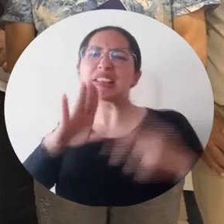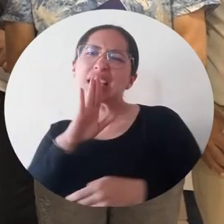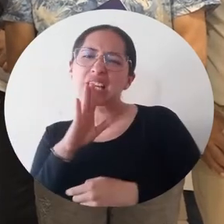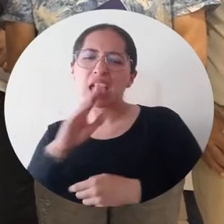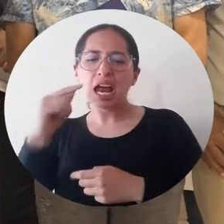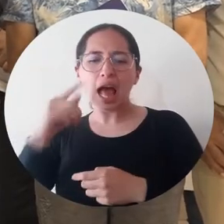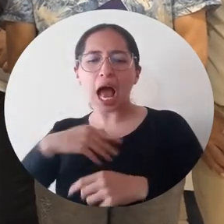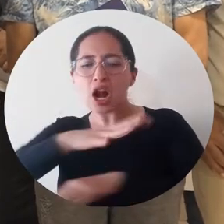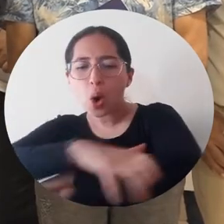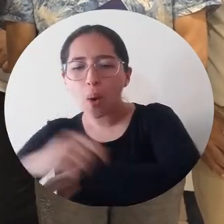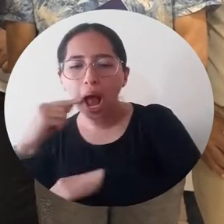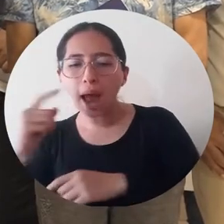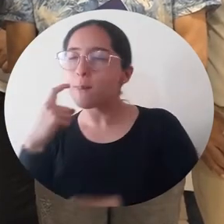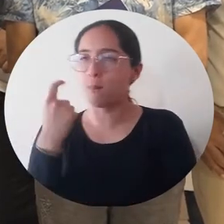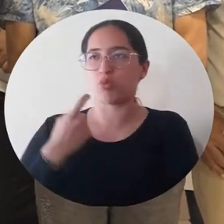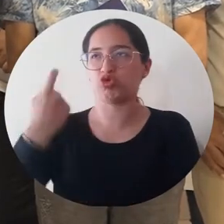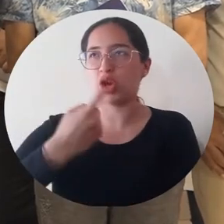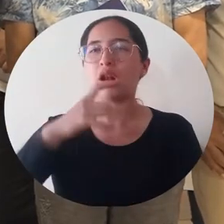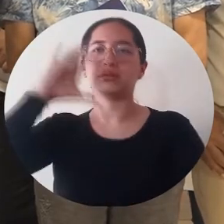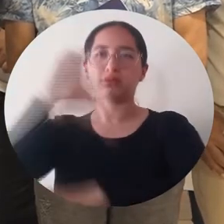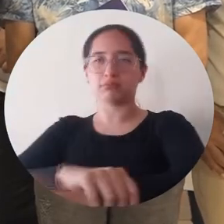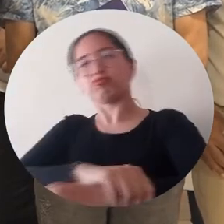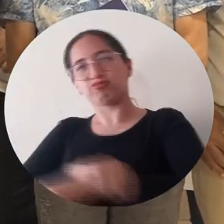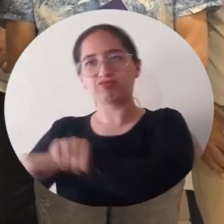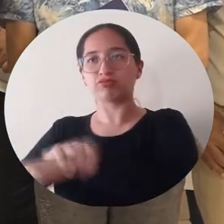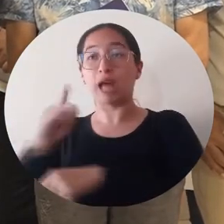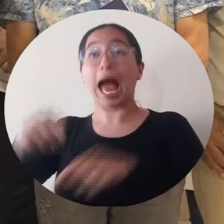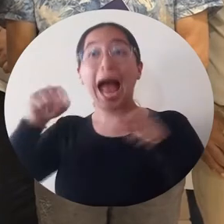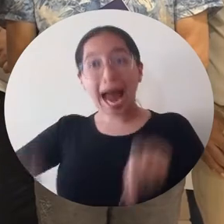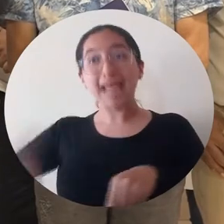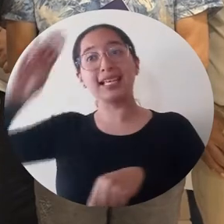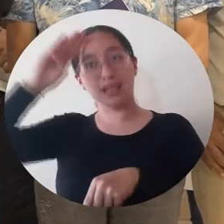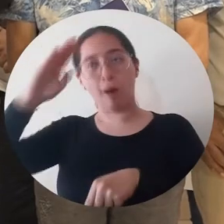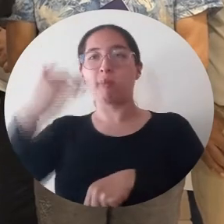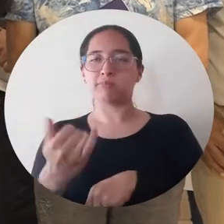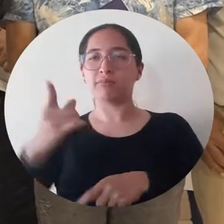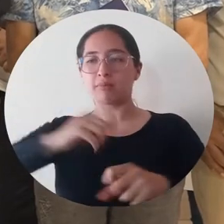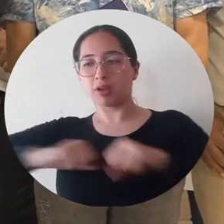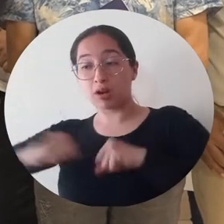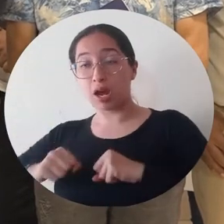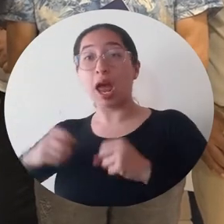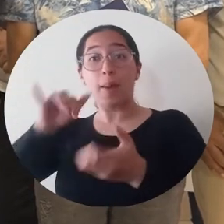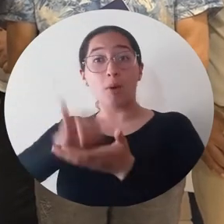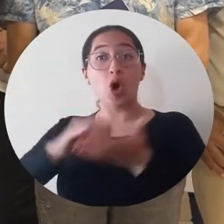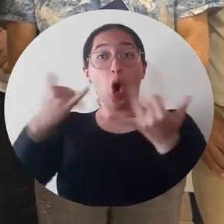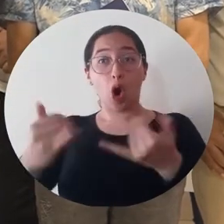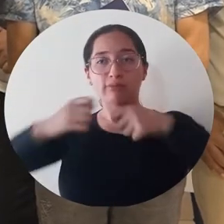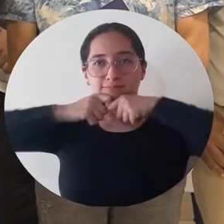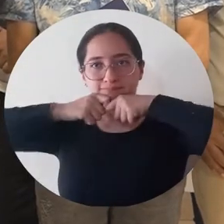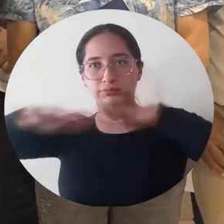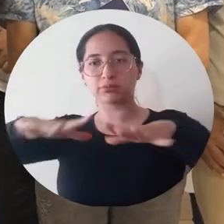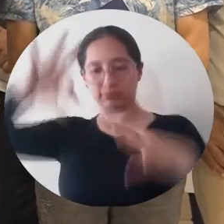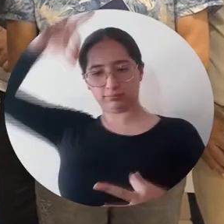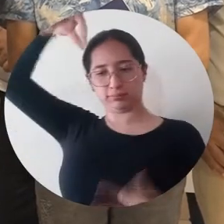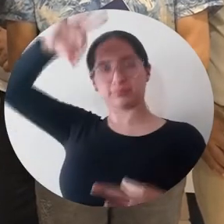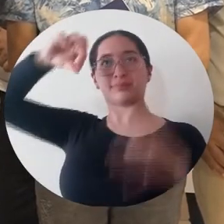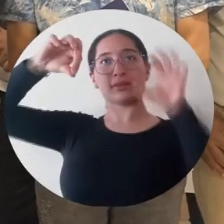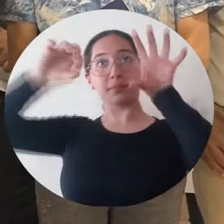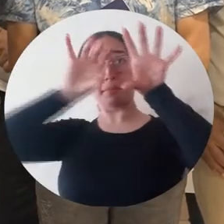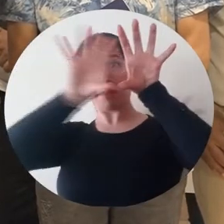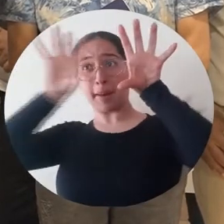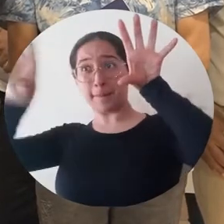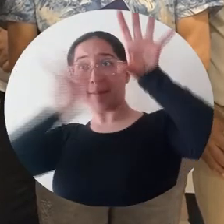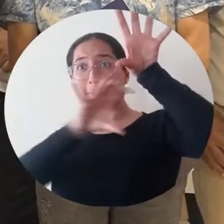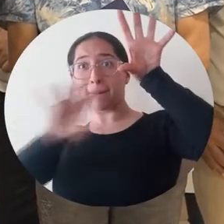y poder judicializar y capturar a los sujetos que están detrás de estos hechos. Ahí también tendremos el acompañamiento de la inteligencia de